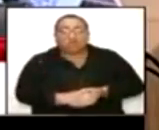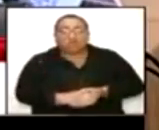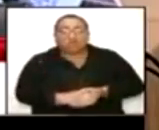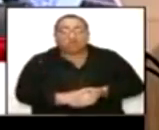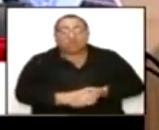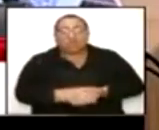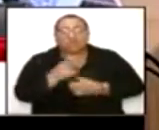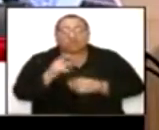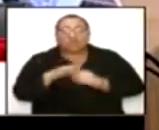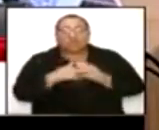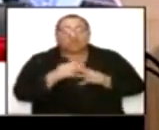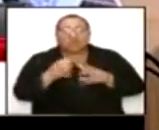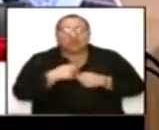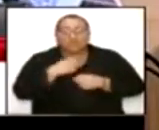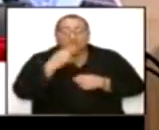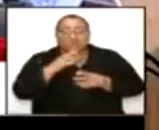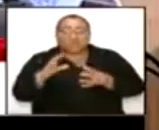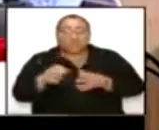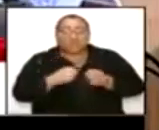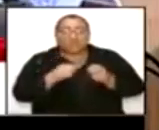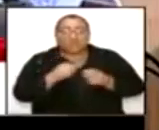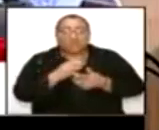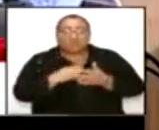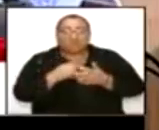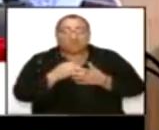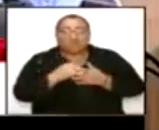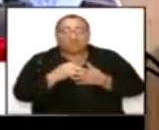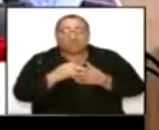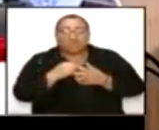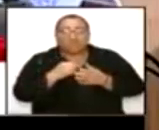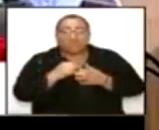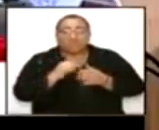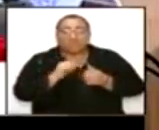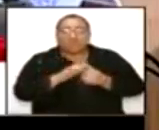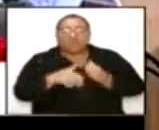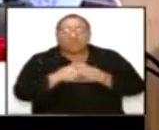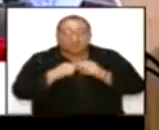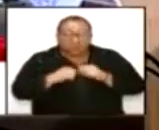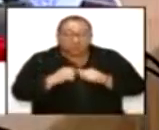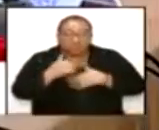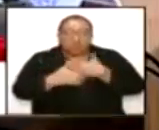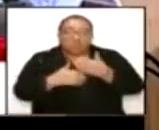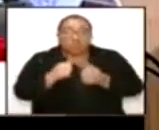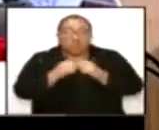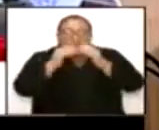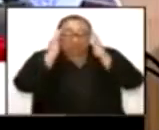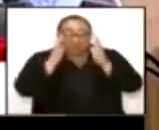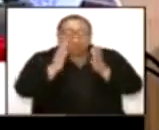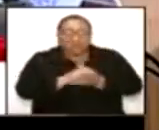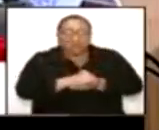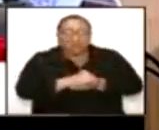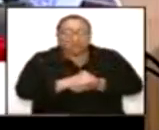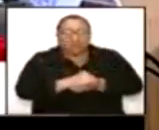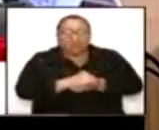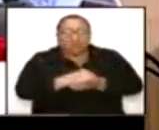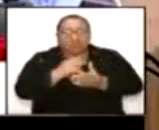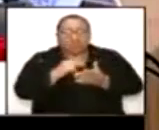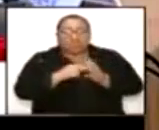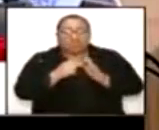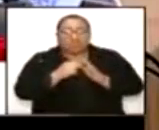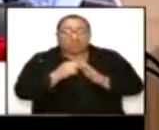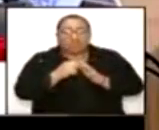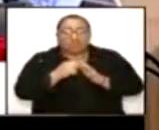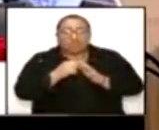reciben el testimonio de la niña y se olvidan de llevar al centro de salud inmediatamente para seguir el protocolo de atención que significa, por